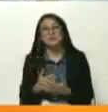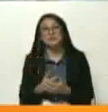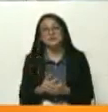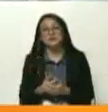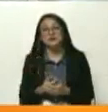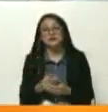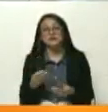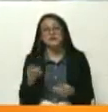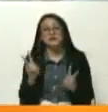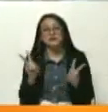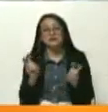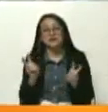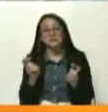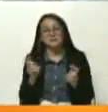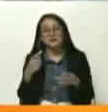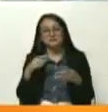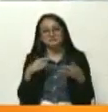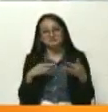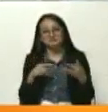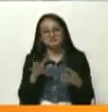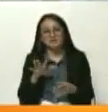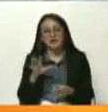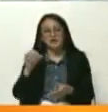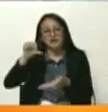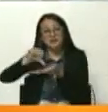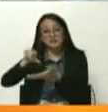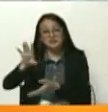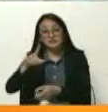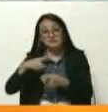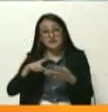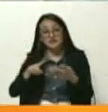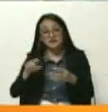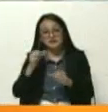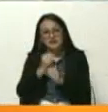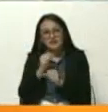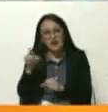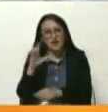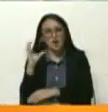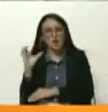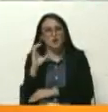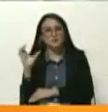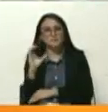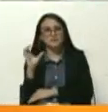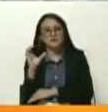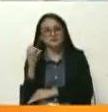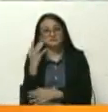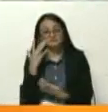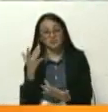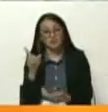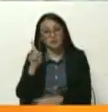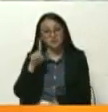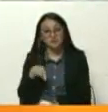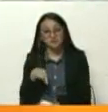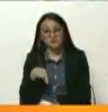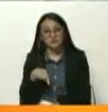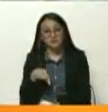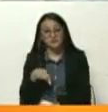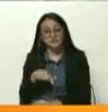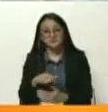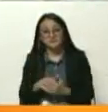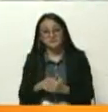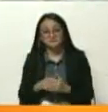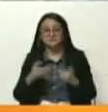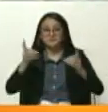de sus actuaciones en varios territorios de Colombia donde ellos operan. Es evidente, además,